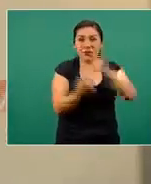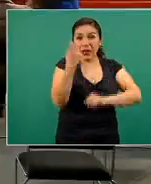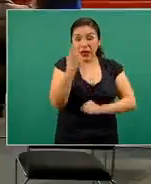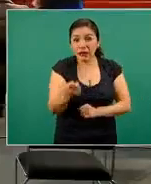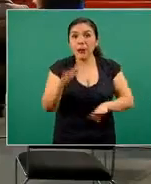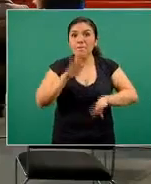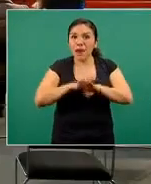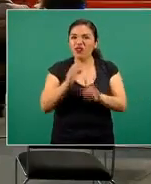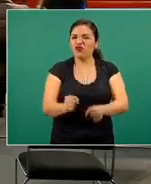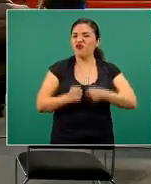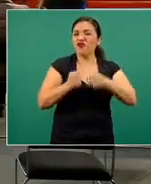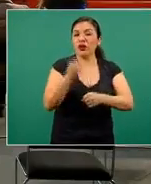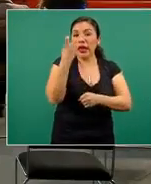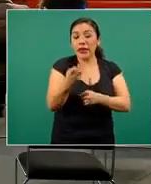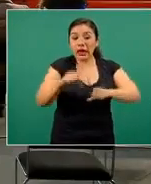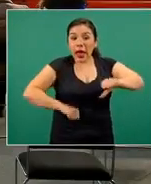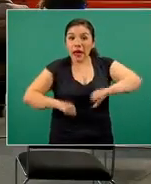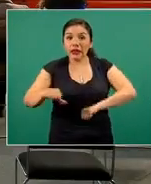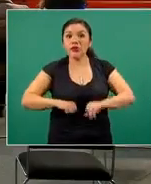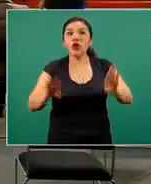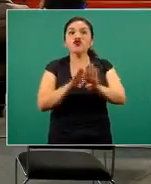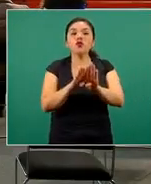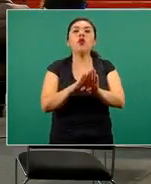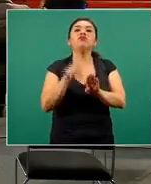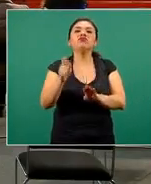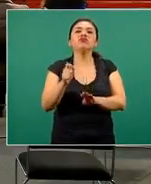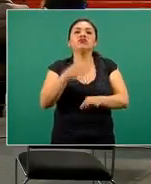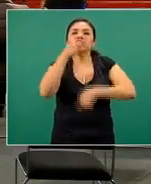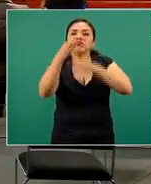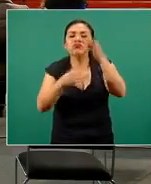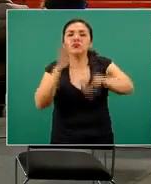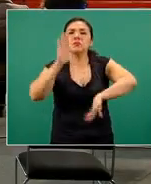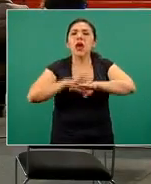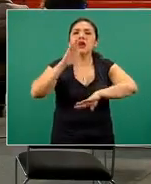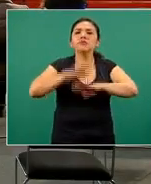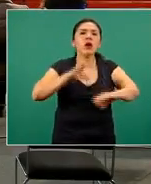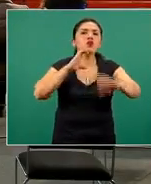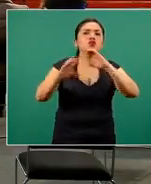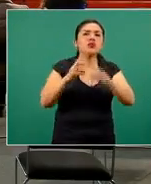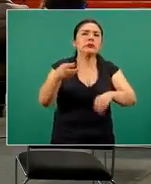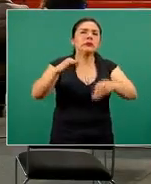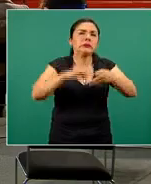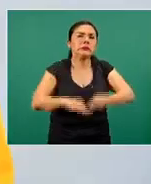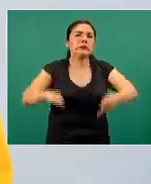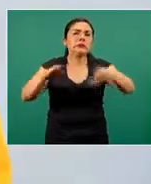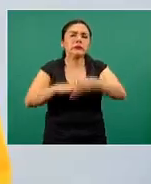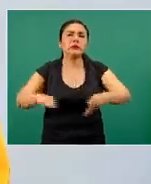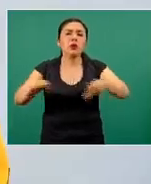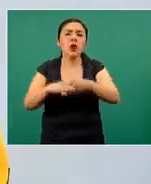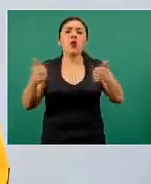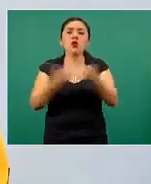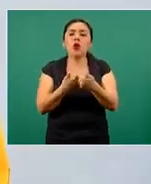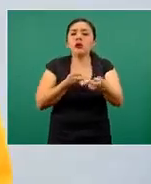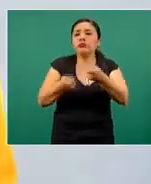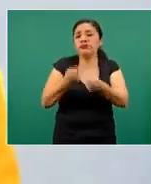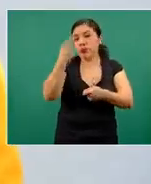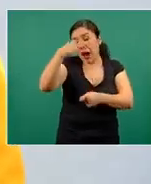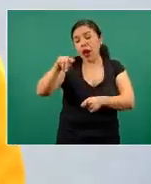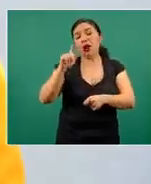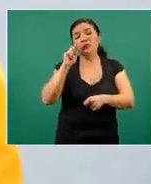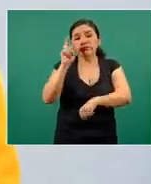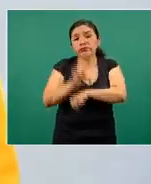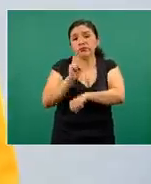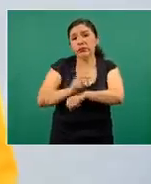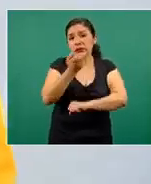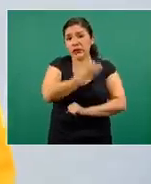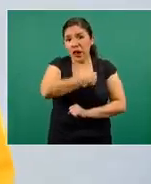que fortalecen esta acción, como las campañas de información y comunicación permanente, el fomento y la regulación sanitaria, y